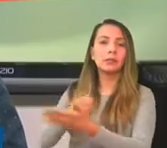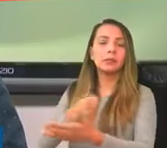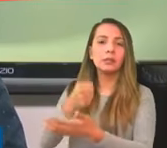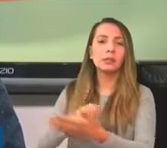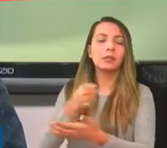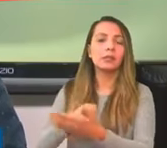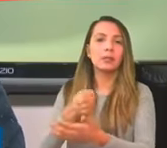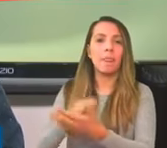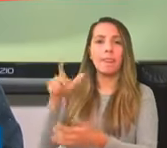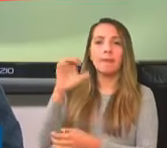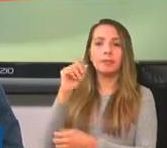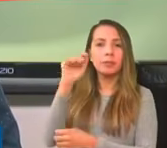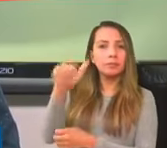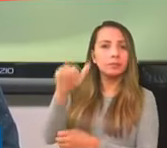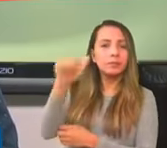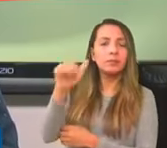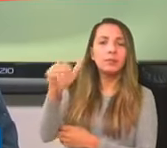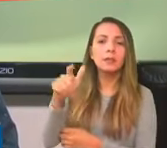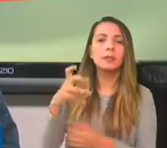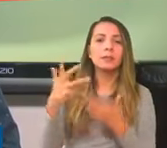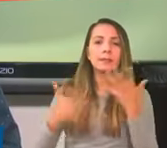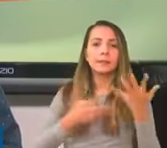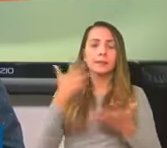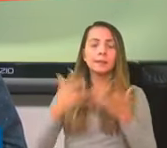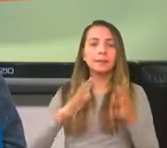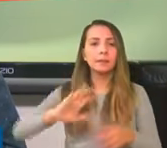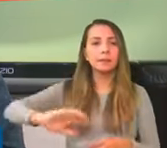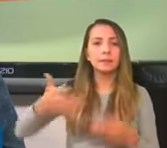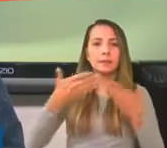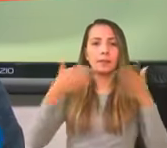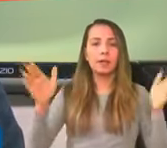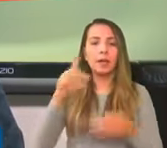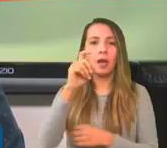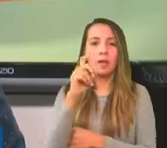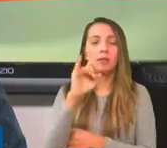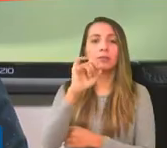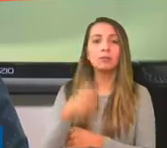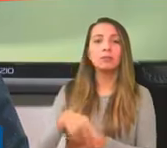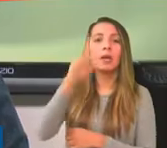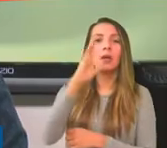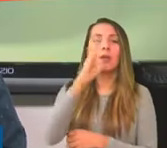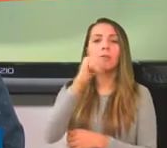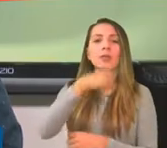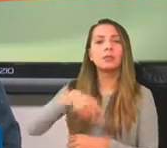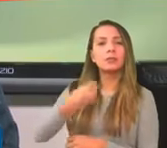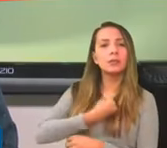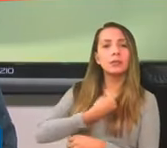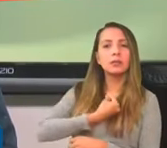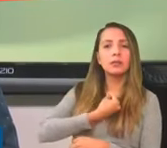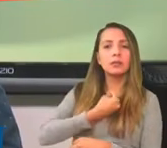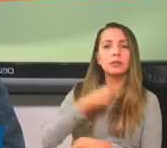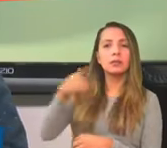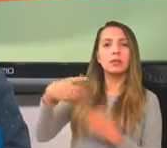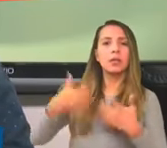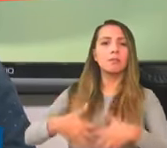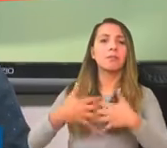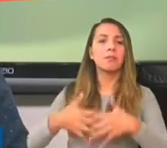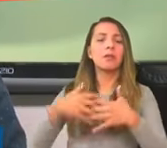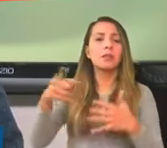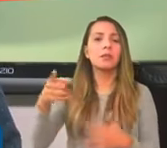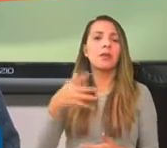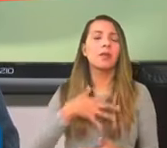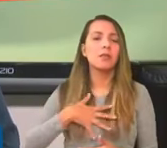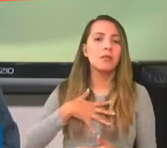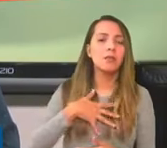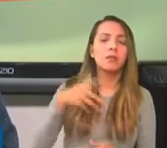pero más allá de eso, no podemos estar nosotros secuestrados por una empresa que cuando quiere o por su